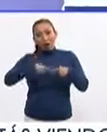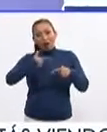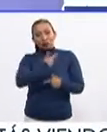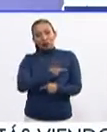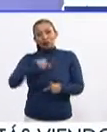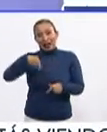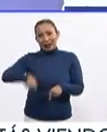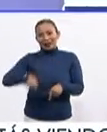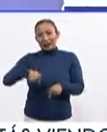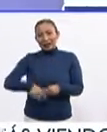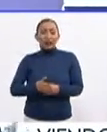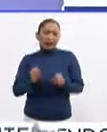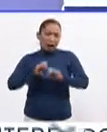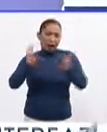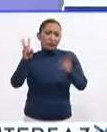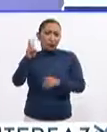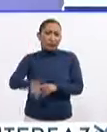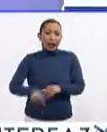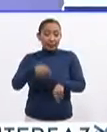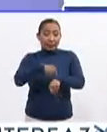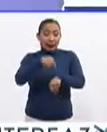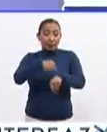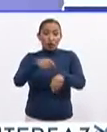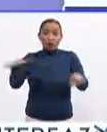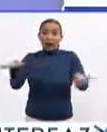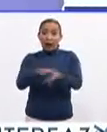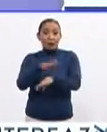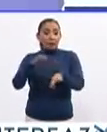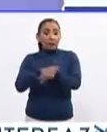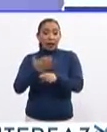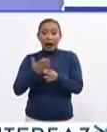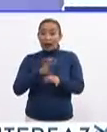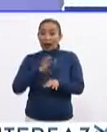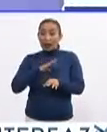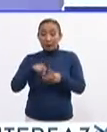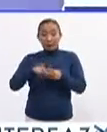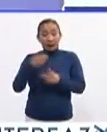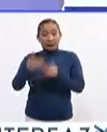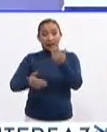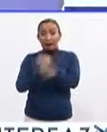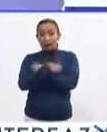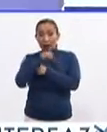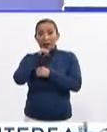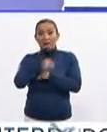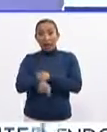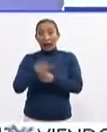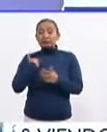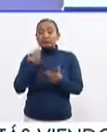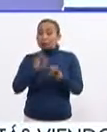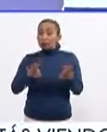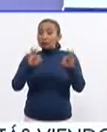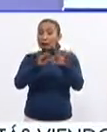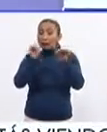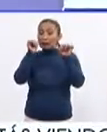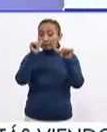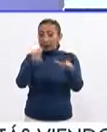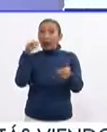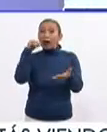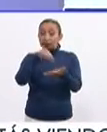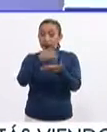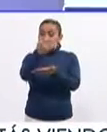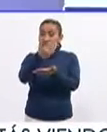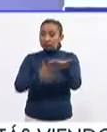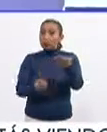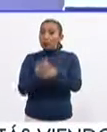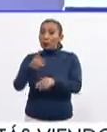auditorio. Y en efecto, los tiempos de cambio se viven en nuestro país y la educación no es un tema menor, es un tema que está dentro de la agenda